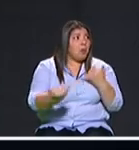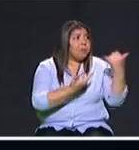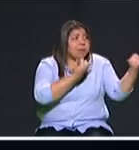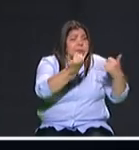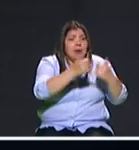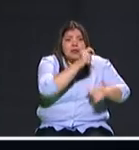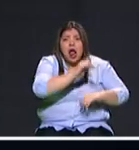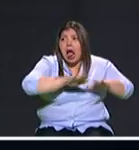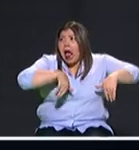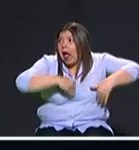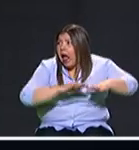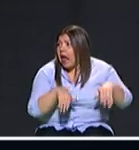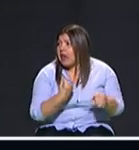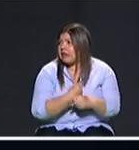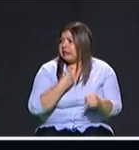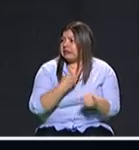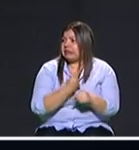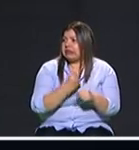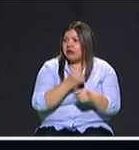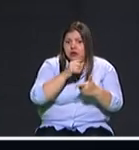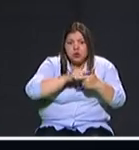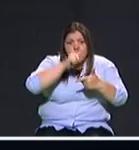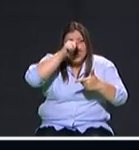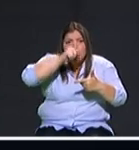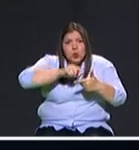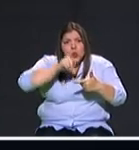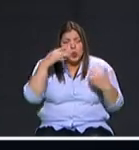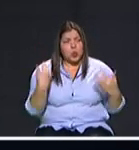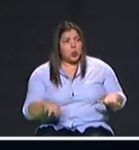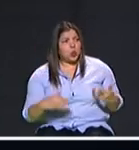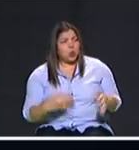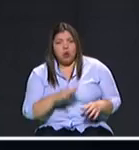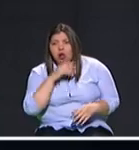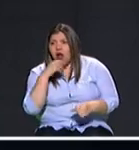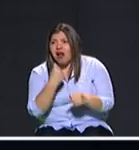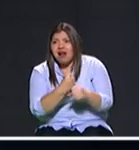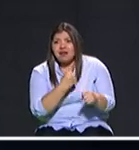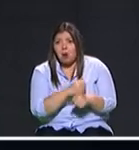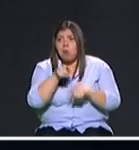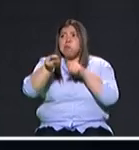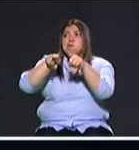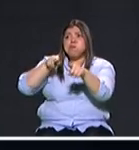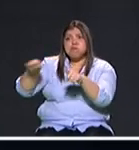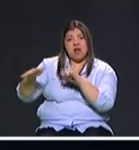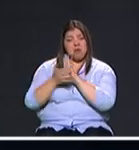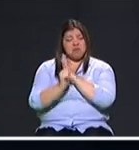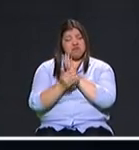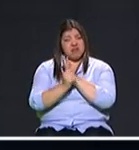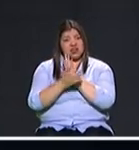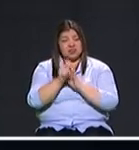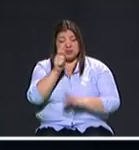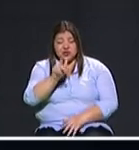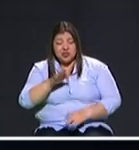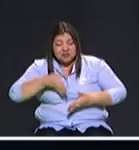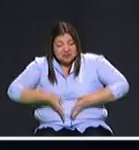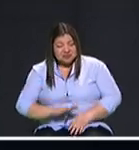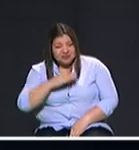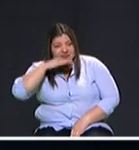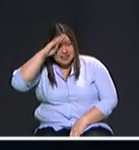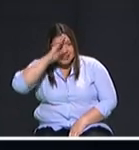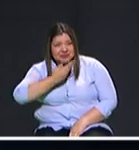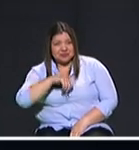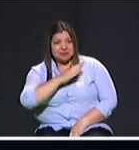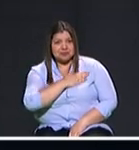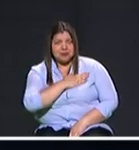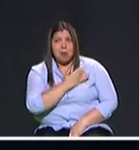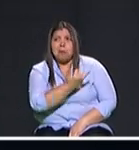en la última década si para trabajar son muy buenos si hay gente buena para trabajar esos somos los países nosotros tenemos una estrategia de